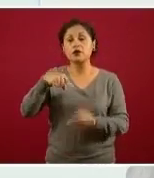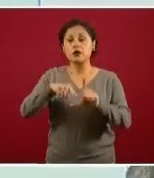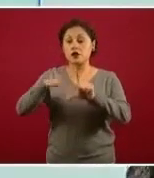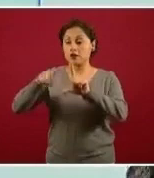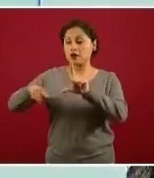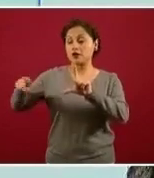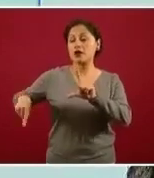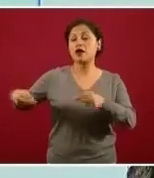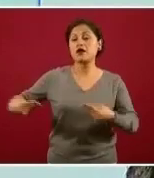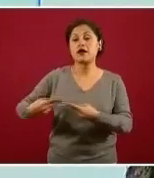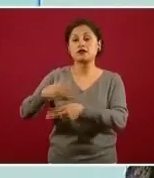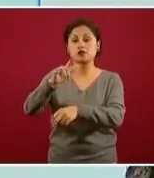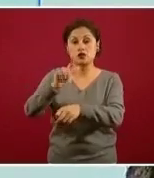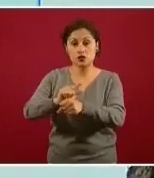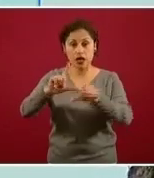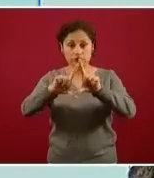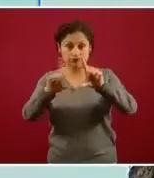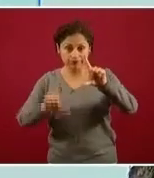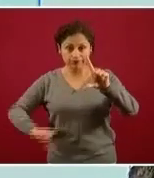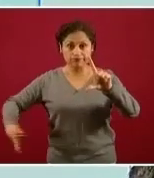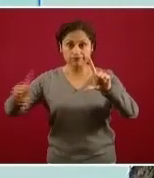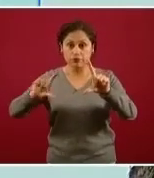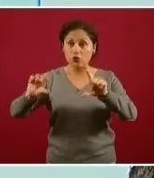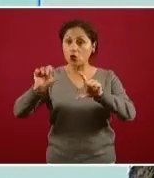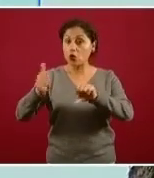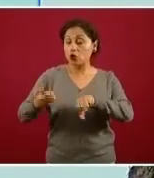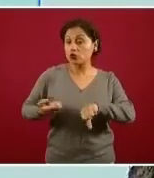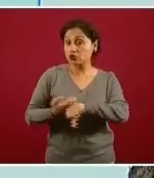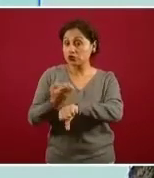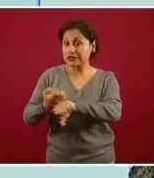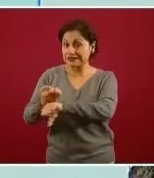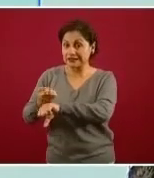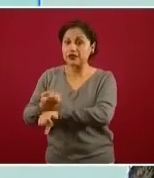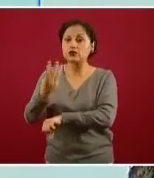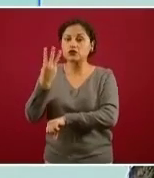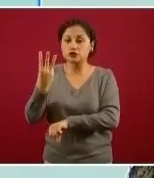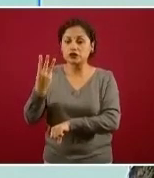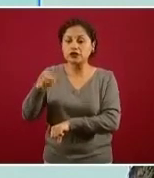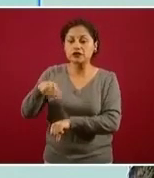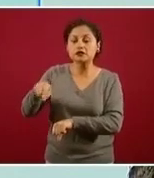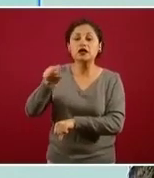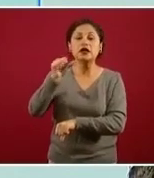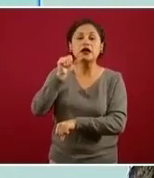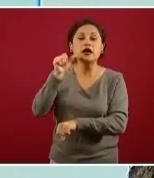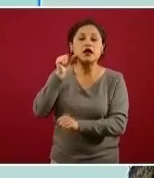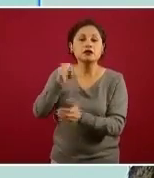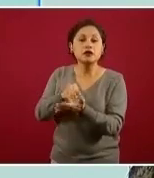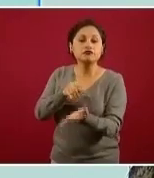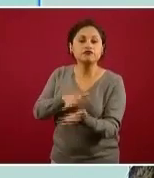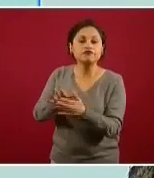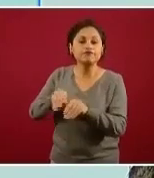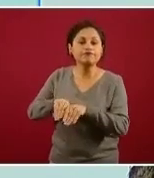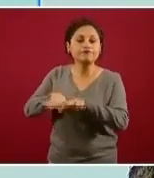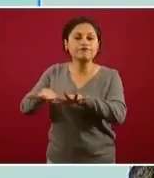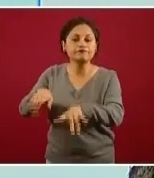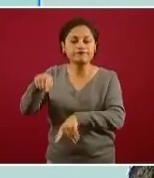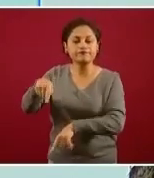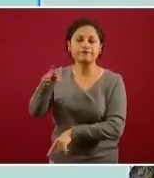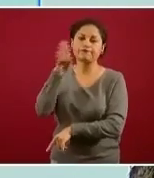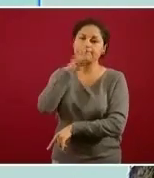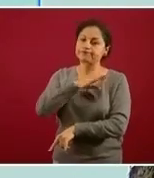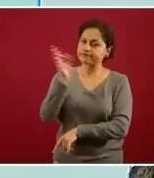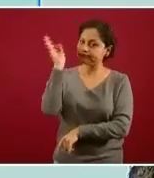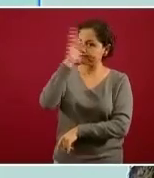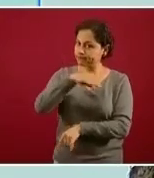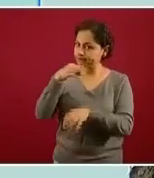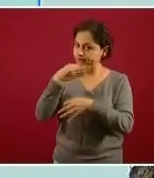3 estados que fueron involucrados en esta campaña de desinformación que no tiene base de evidencia.